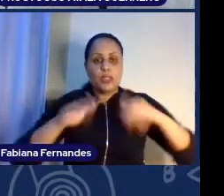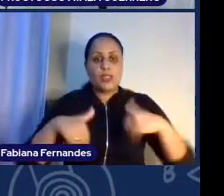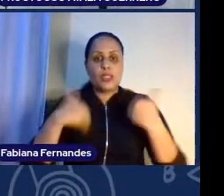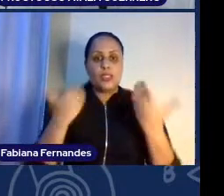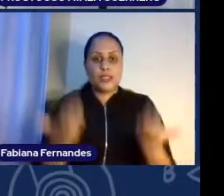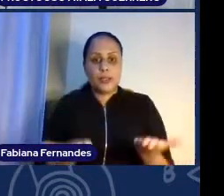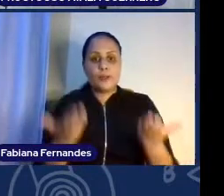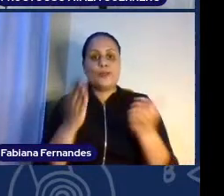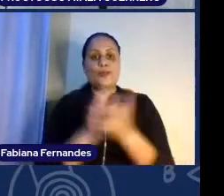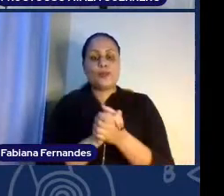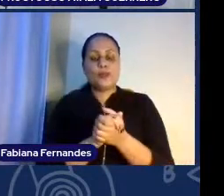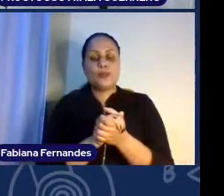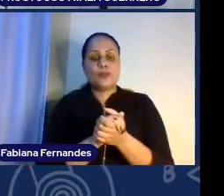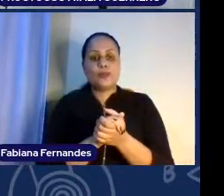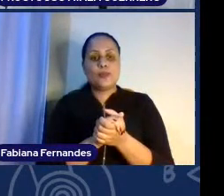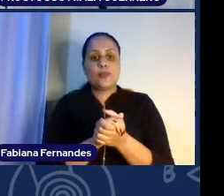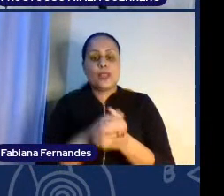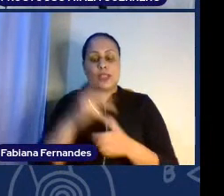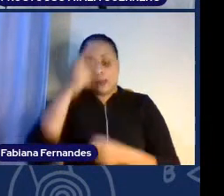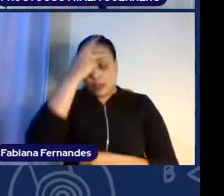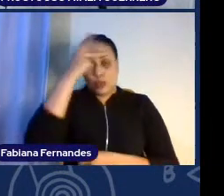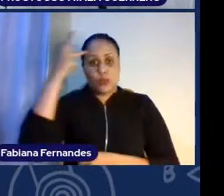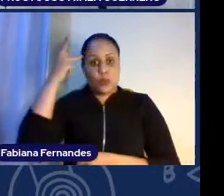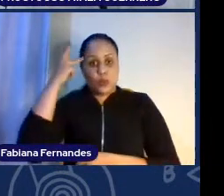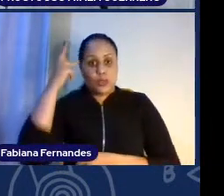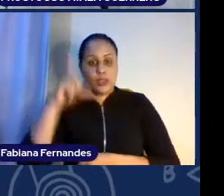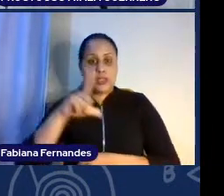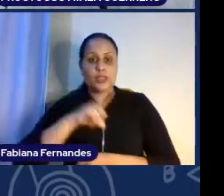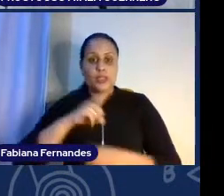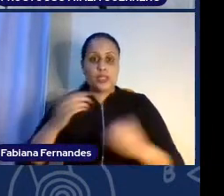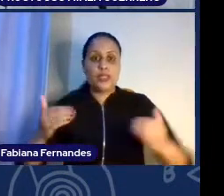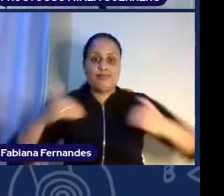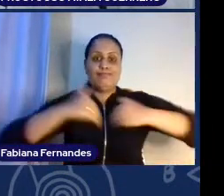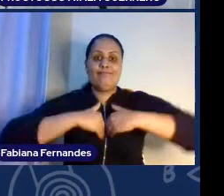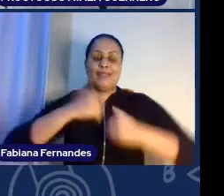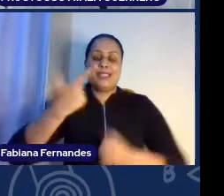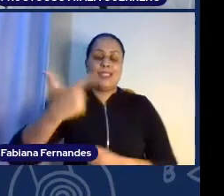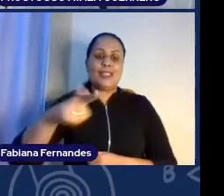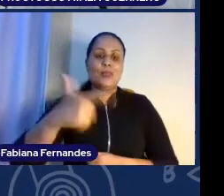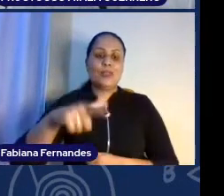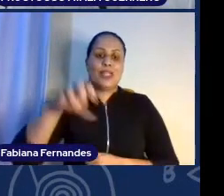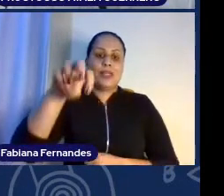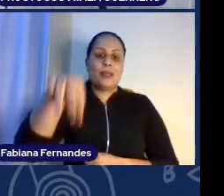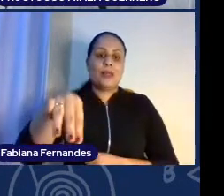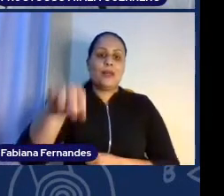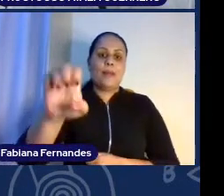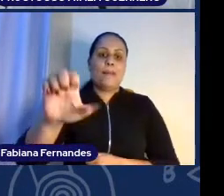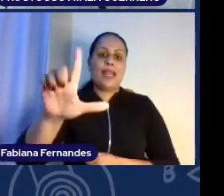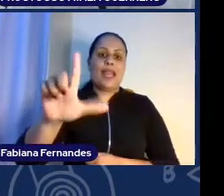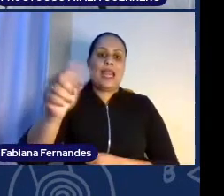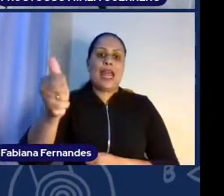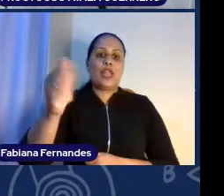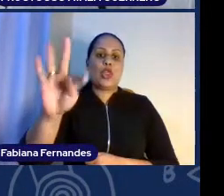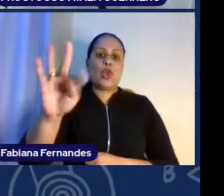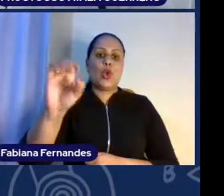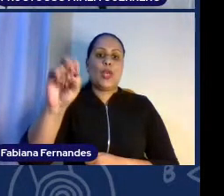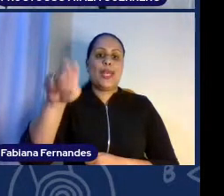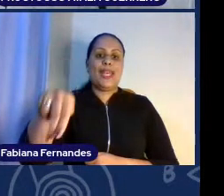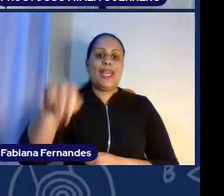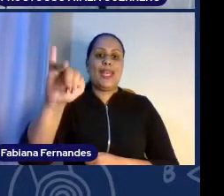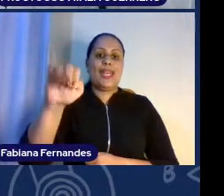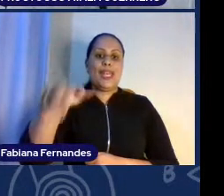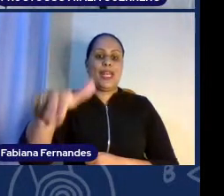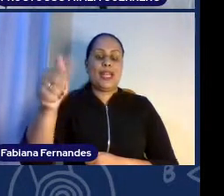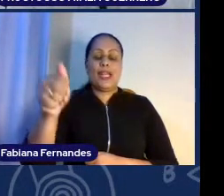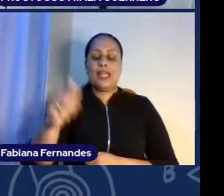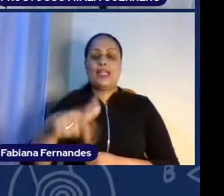que en estos pacientes no nada más la melatonina, la liberación de melatonina está alterada, sino